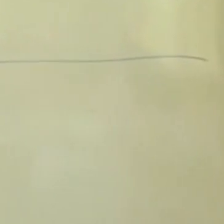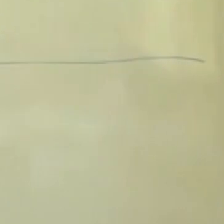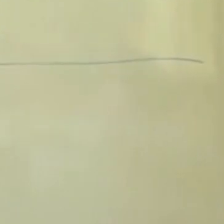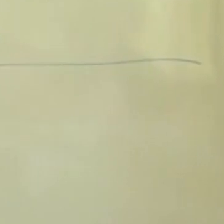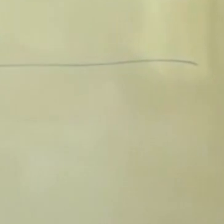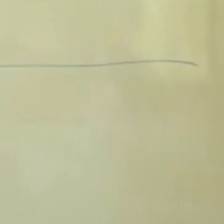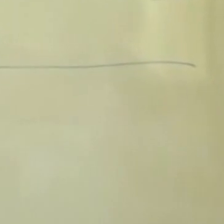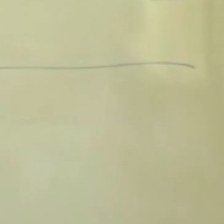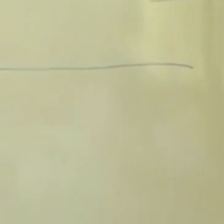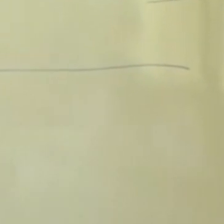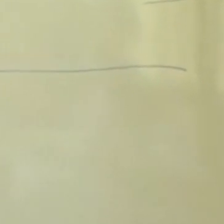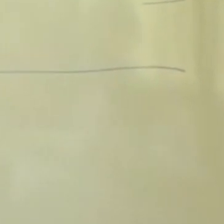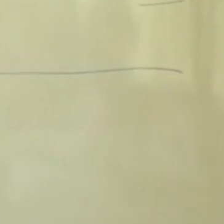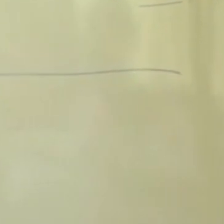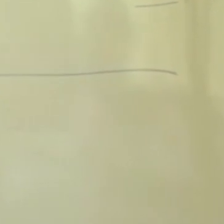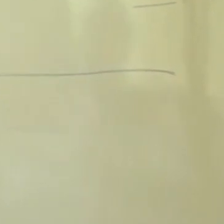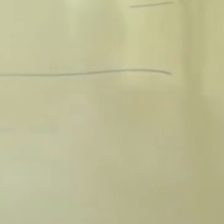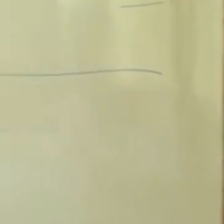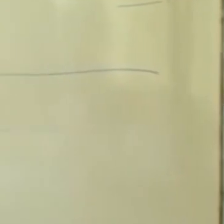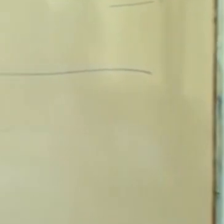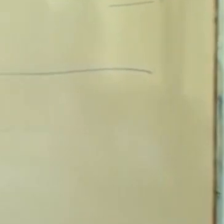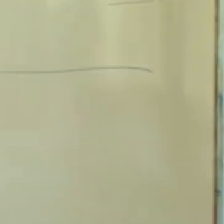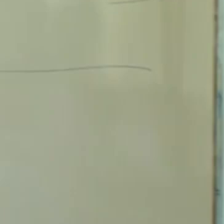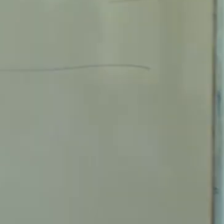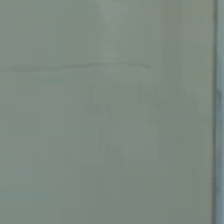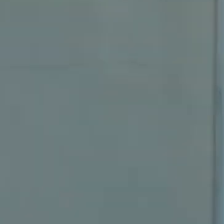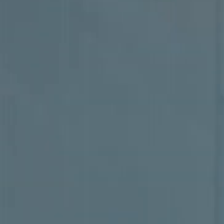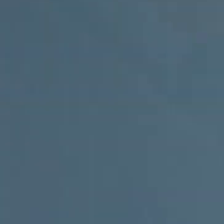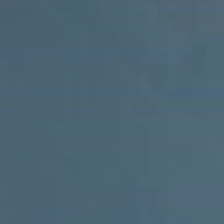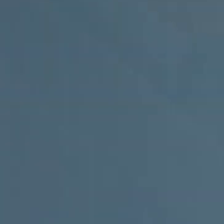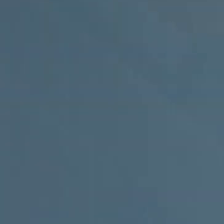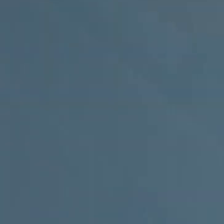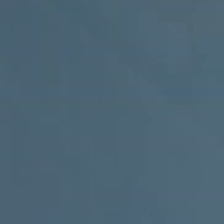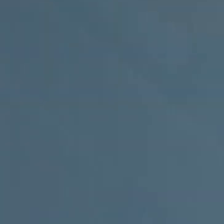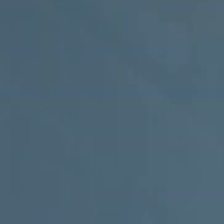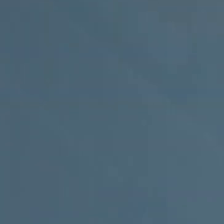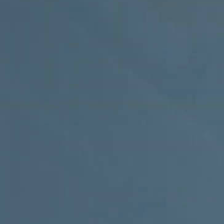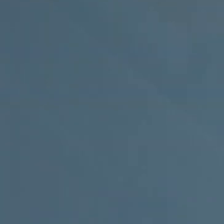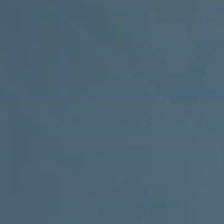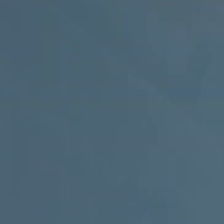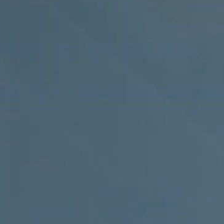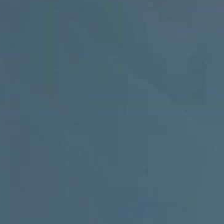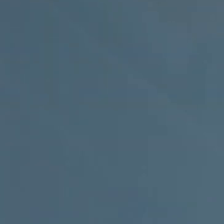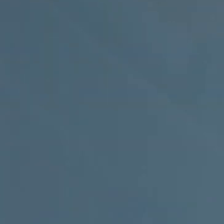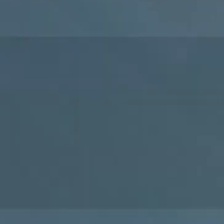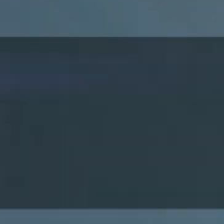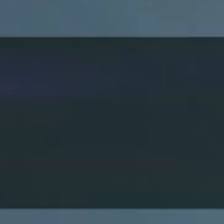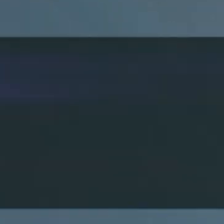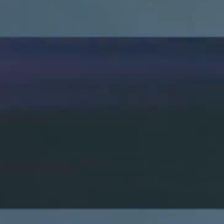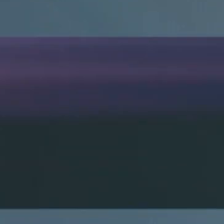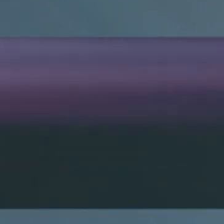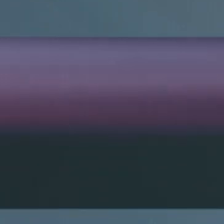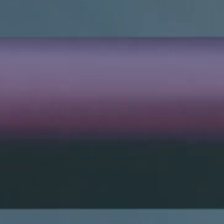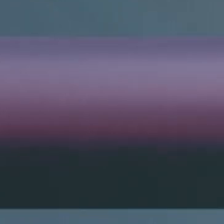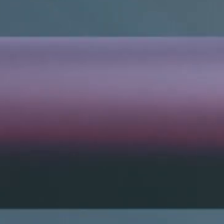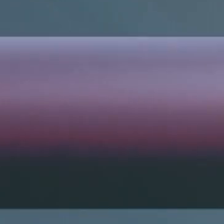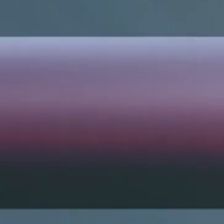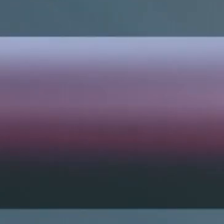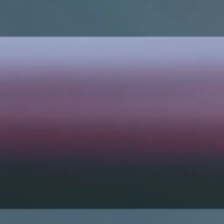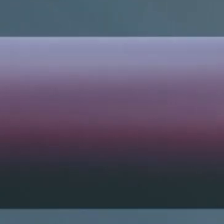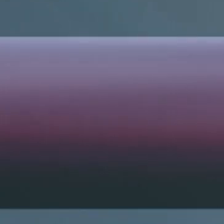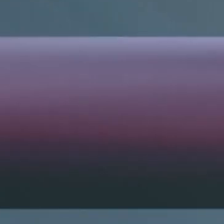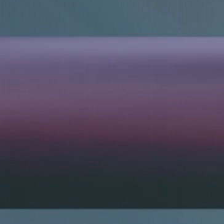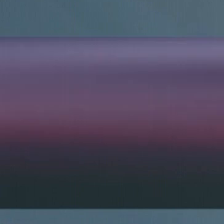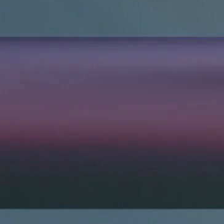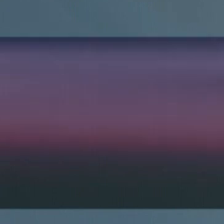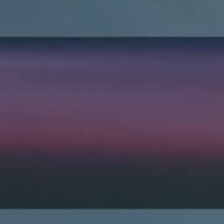admisión, inclusive la parte del éxito en la prueba de admisión ha sido muy amplia. La matrícula también